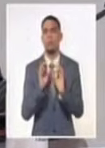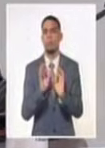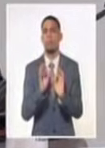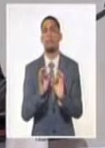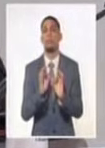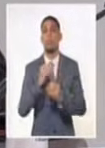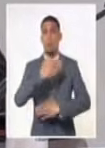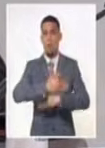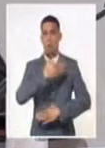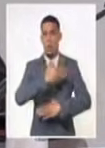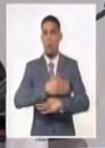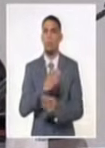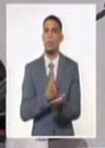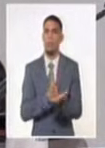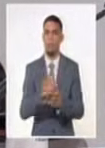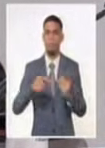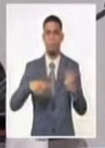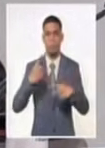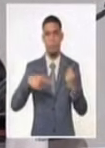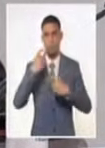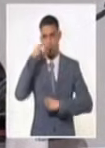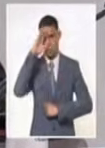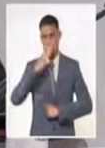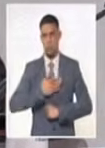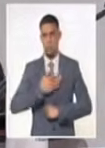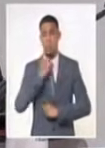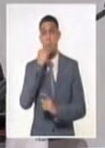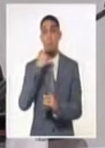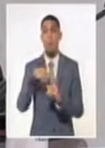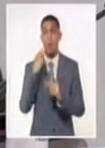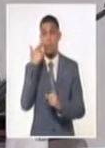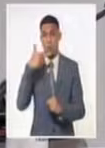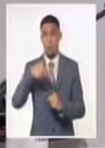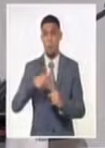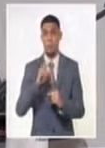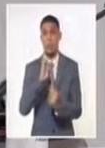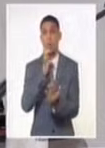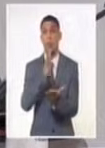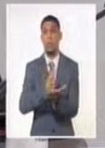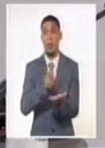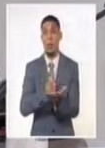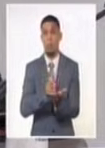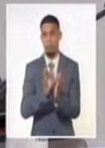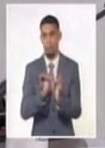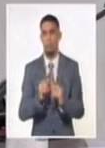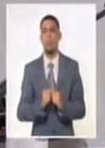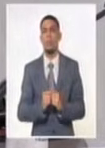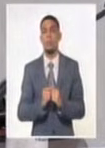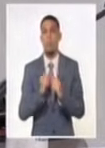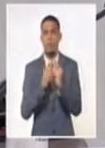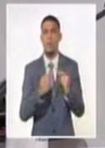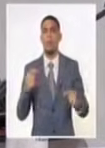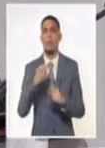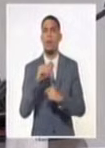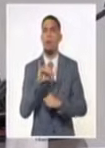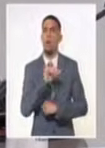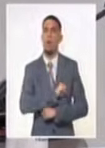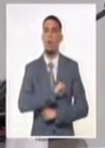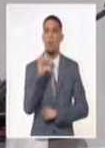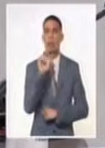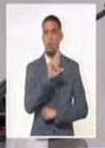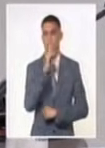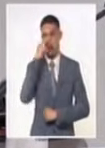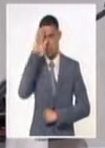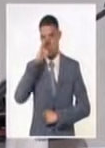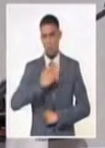bloqueo en el ámbito de los combustibles. La educación, que es una de las grandes conquistas de la revolución, pues es